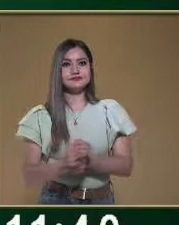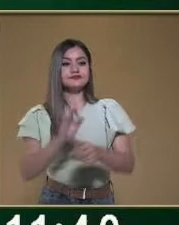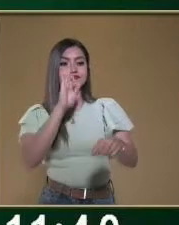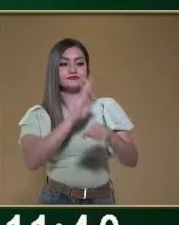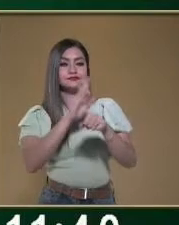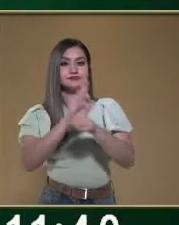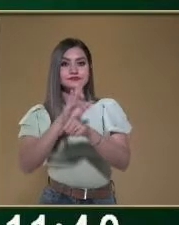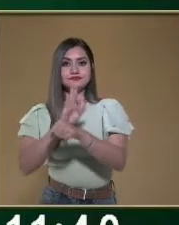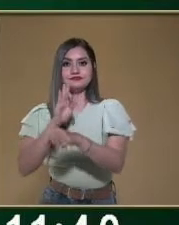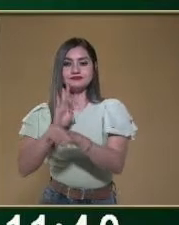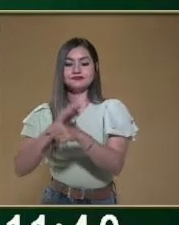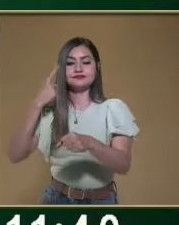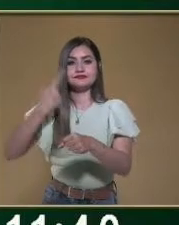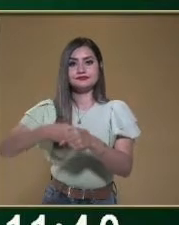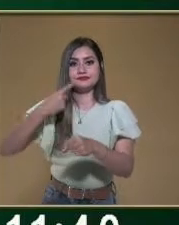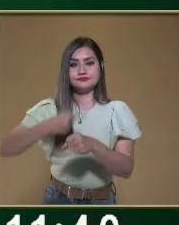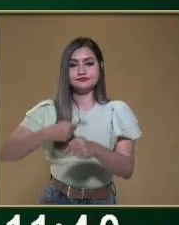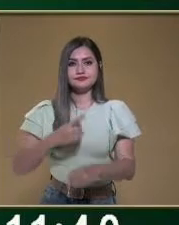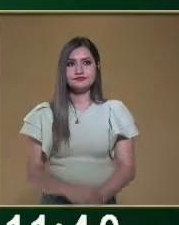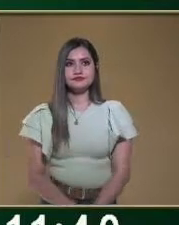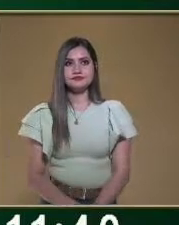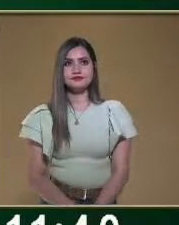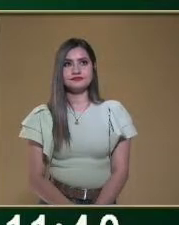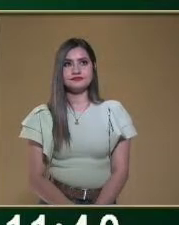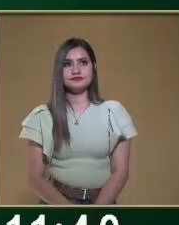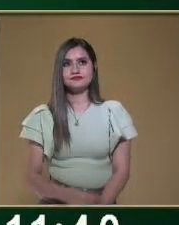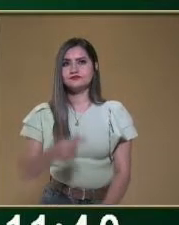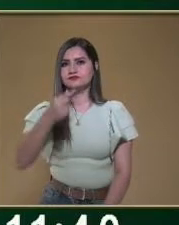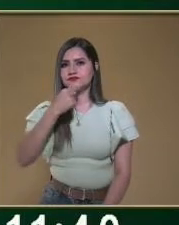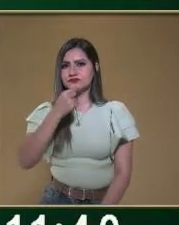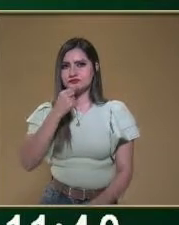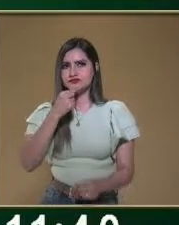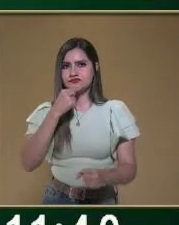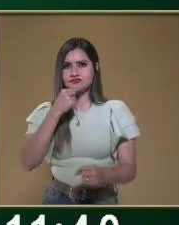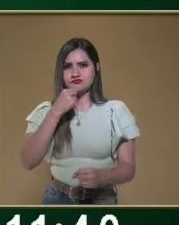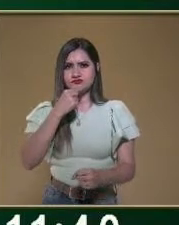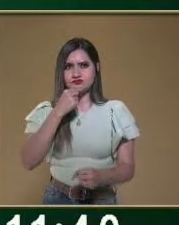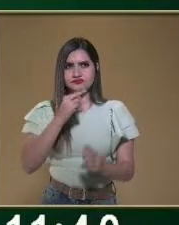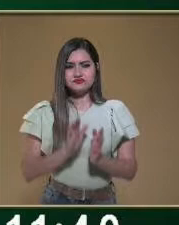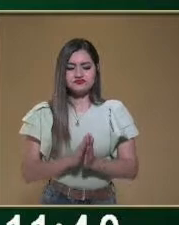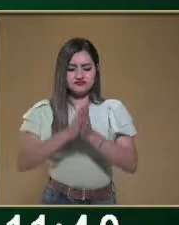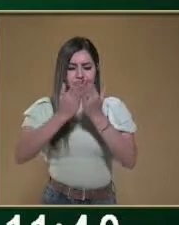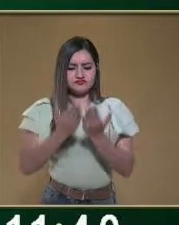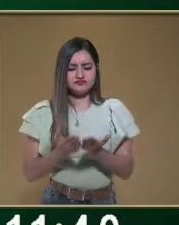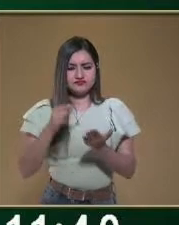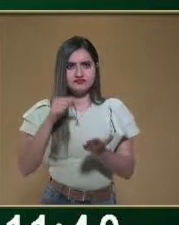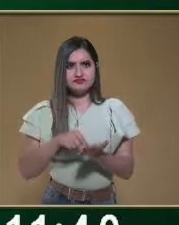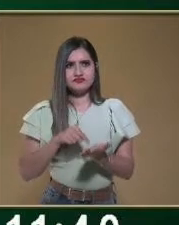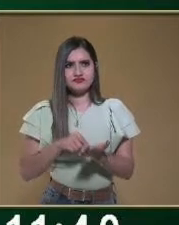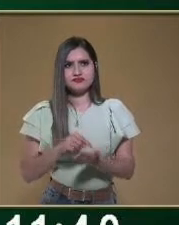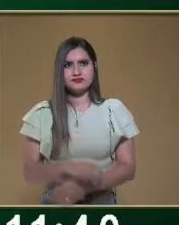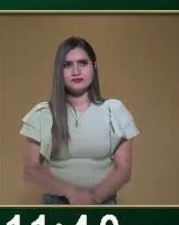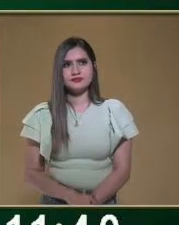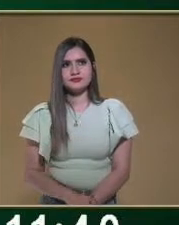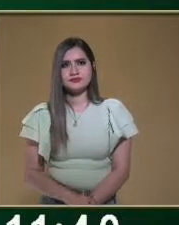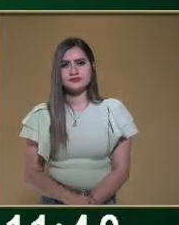prevenir enfermedades. Un niño con un libro en las manos y dice: moja,